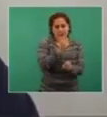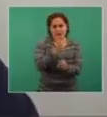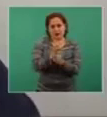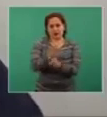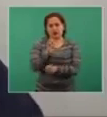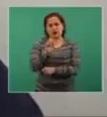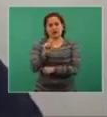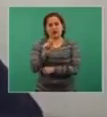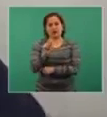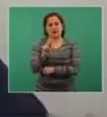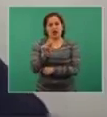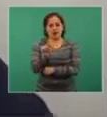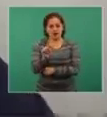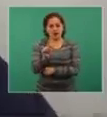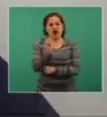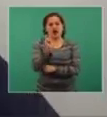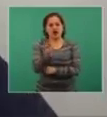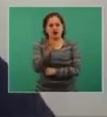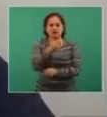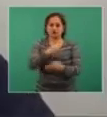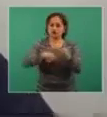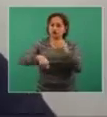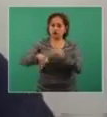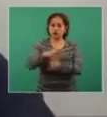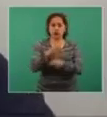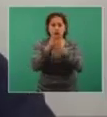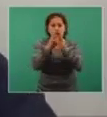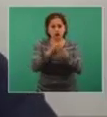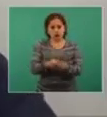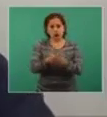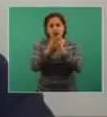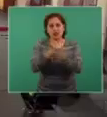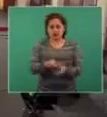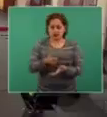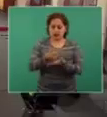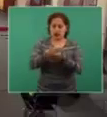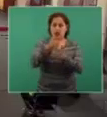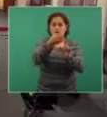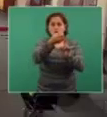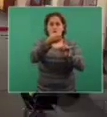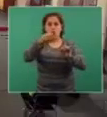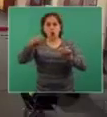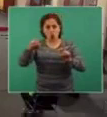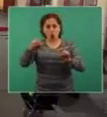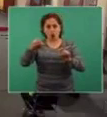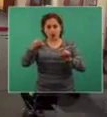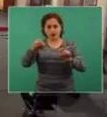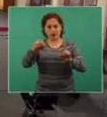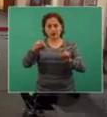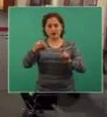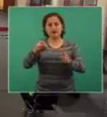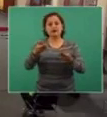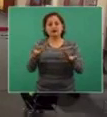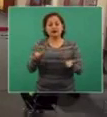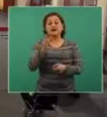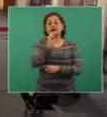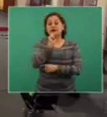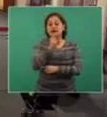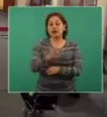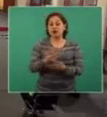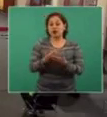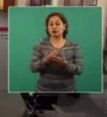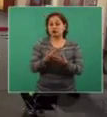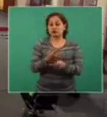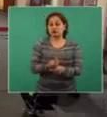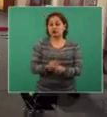lo antes posible, que todos contribuyamos a la logística, a la aplicación de esas primeras etapas y estemos atentos